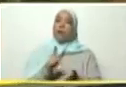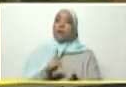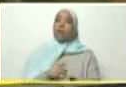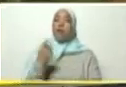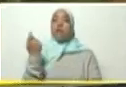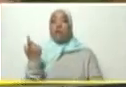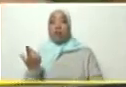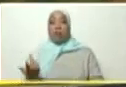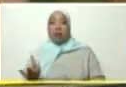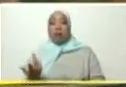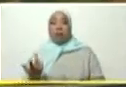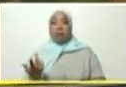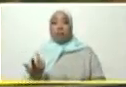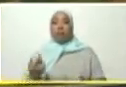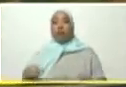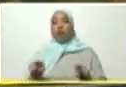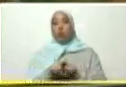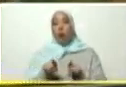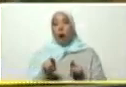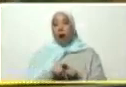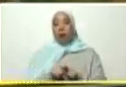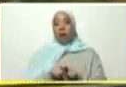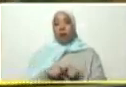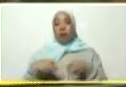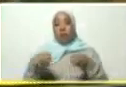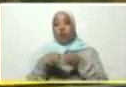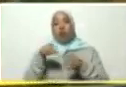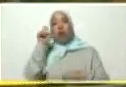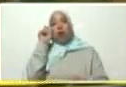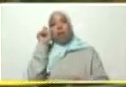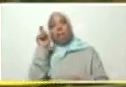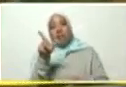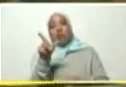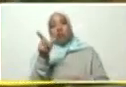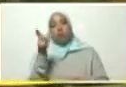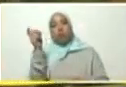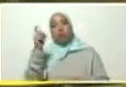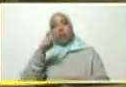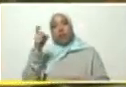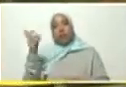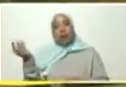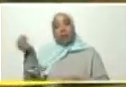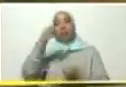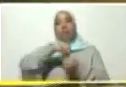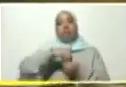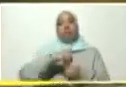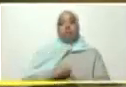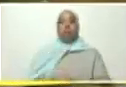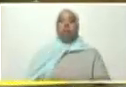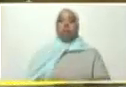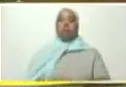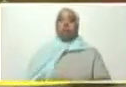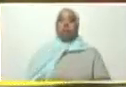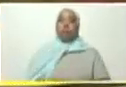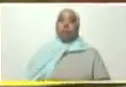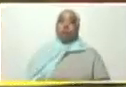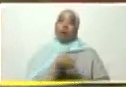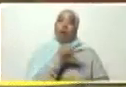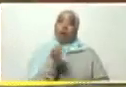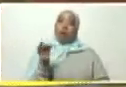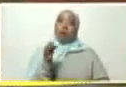el aporte mínimo que tiene un militante que su voto son las cosas que vamos nosotros a chequear correcto